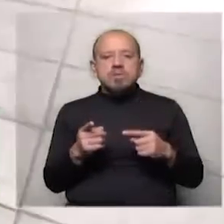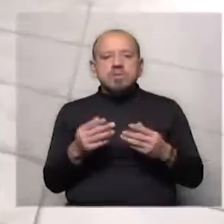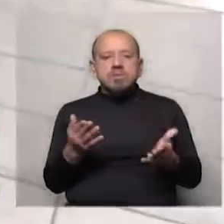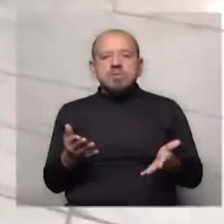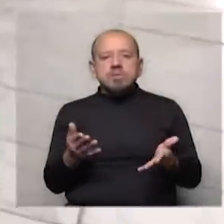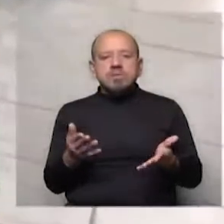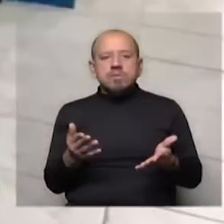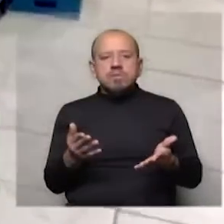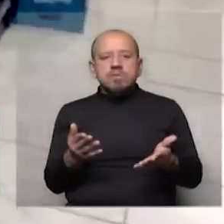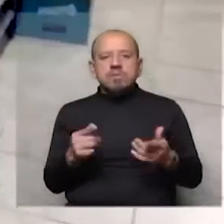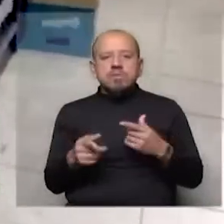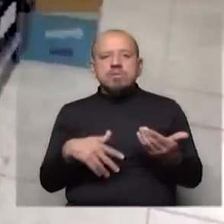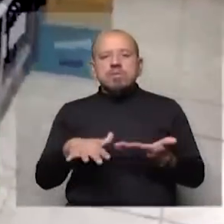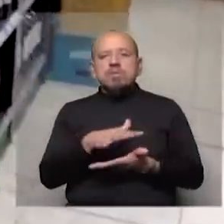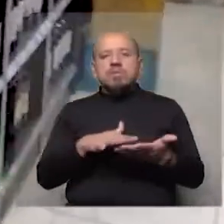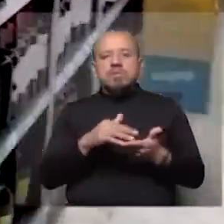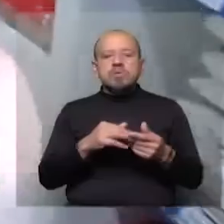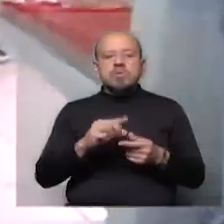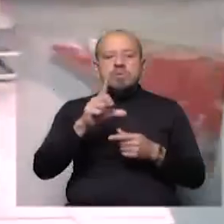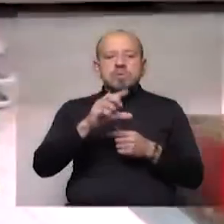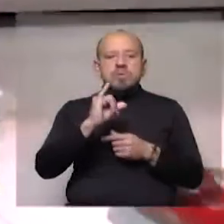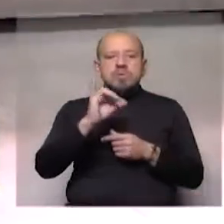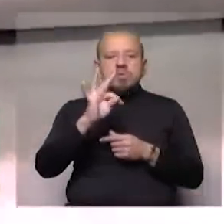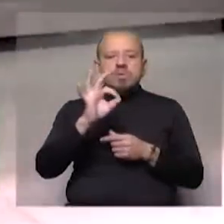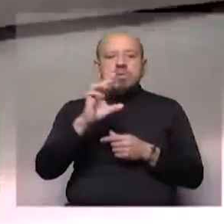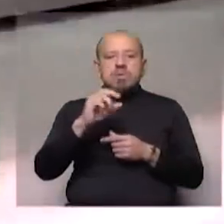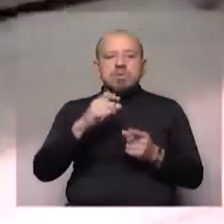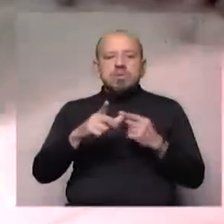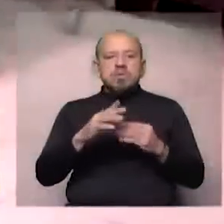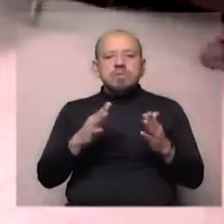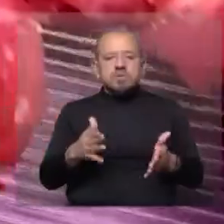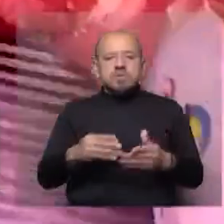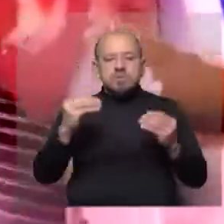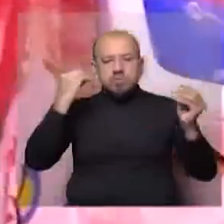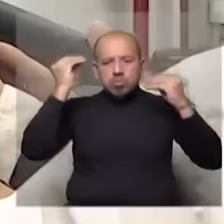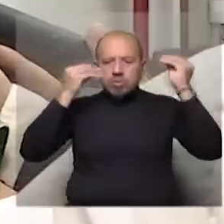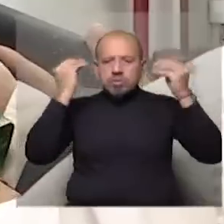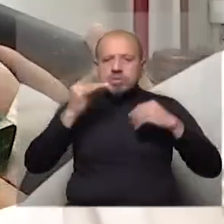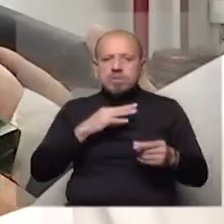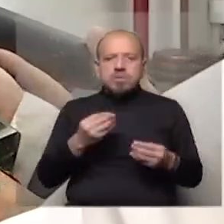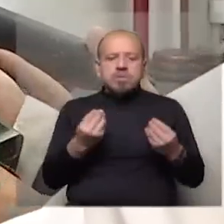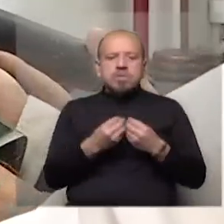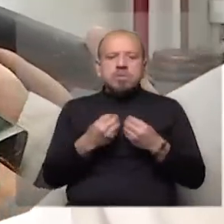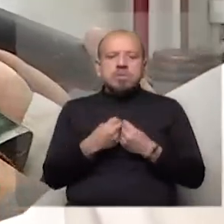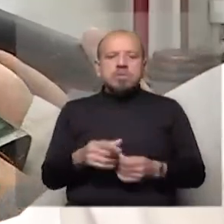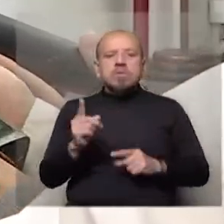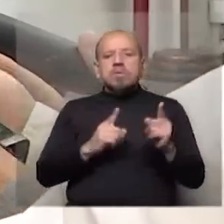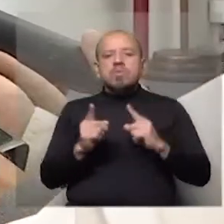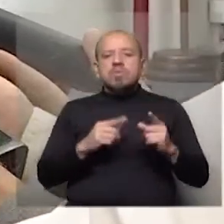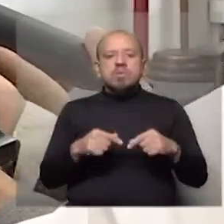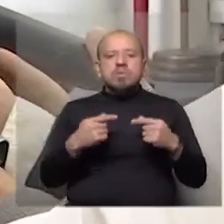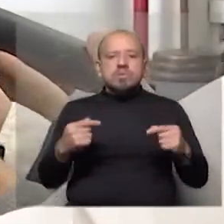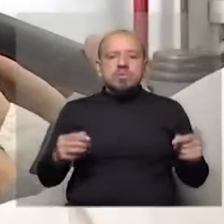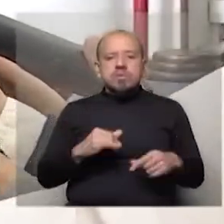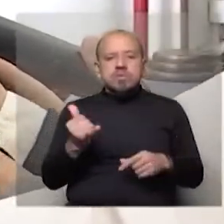sin duda que la situación del litoral merece un especial preocupación nosotros alguna medida hemos